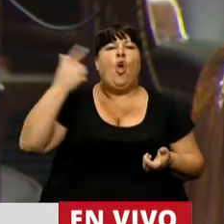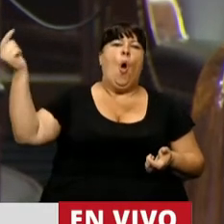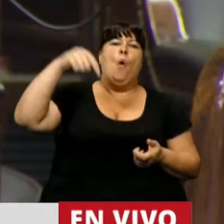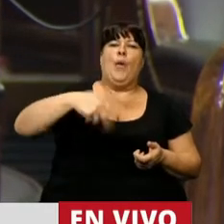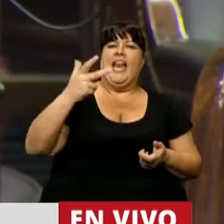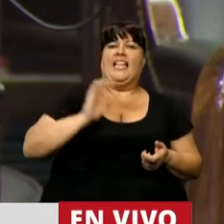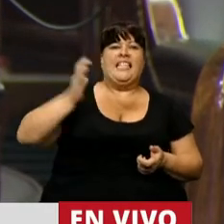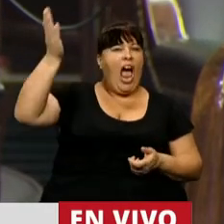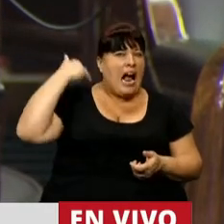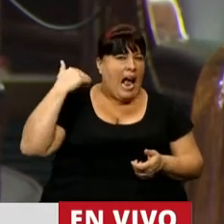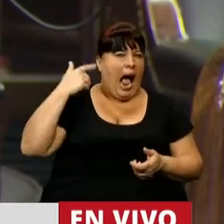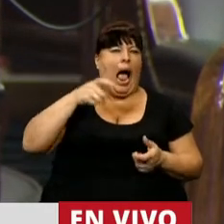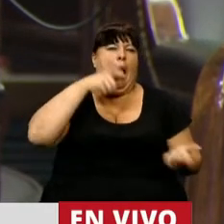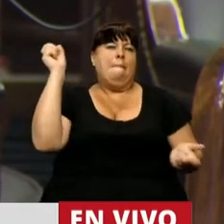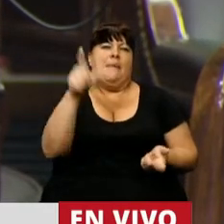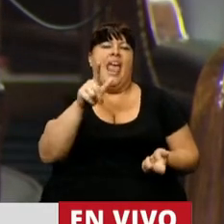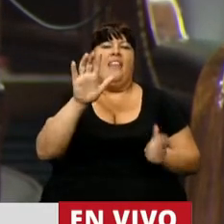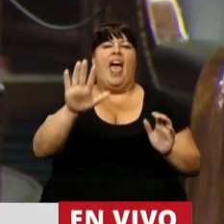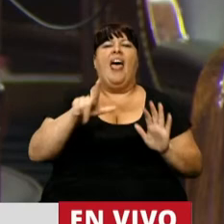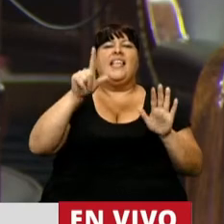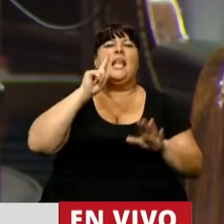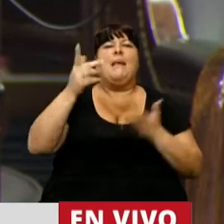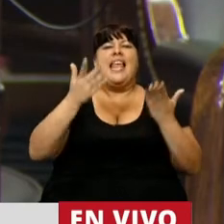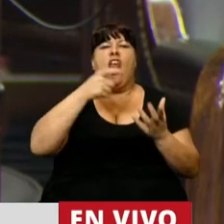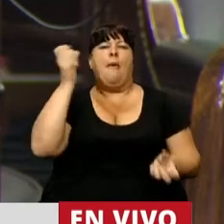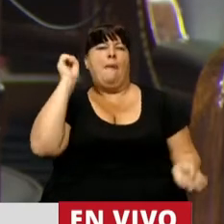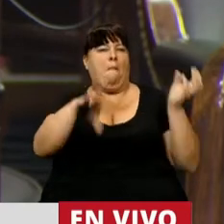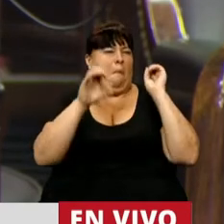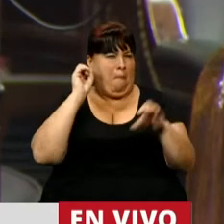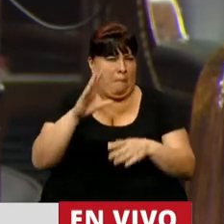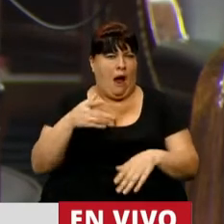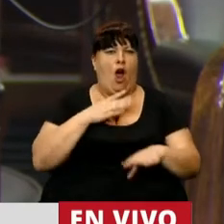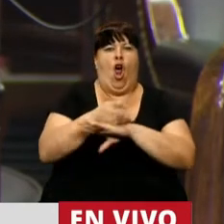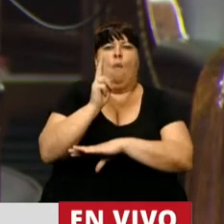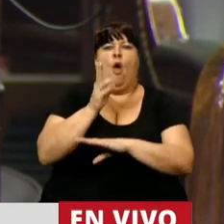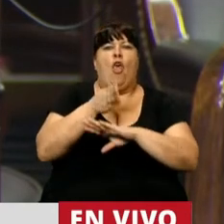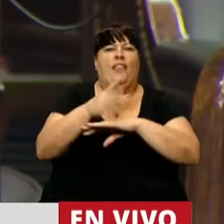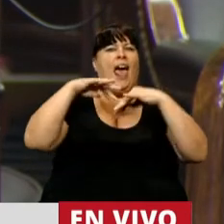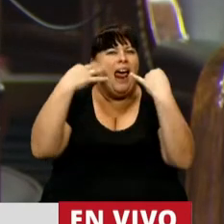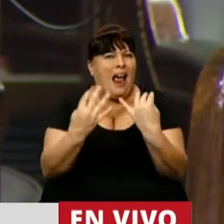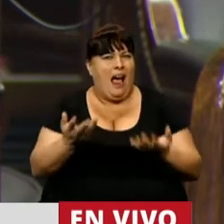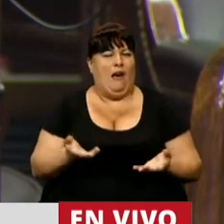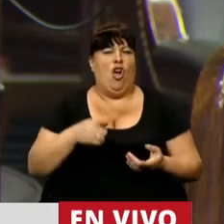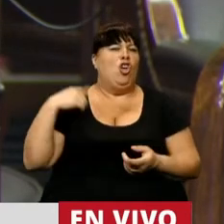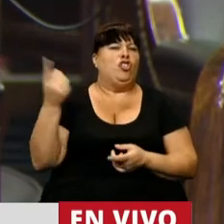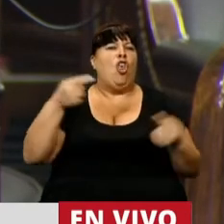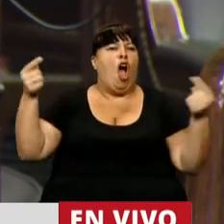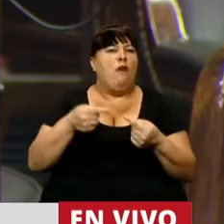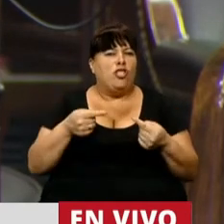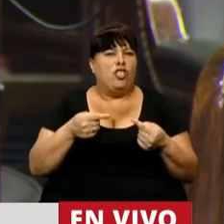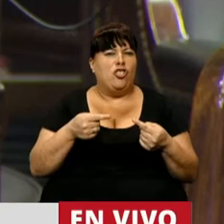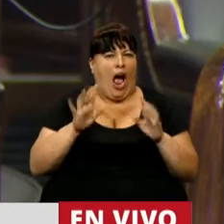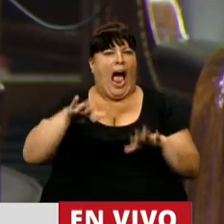acá hace 3 años nos tiraron 17 toneladas de piedra? No nos dejaban entrar al recinto. Estaban toda la